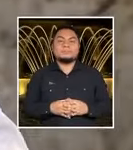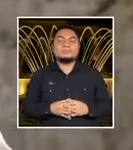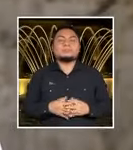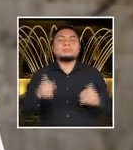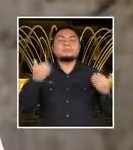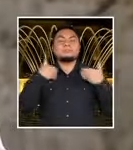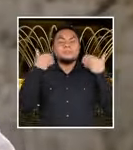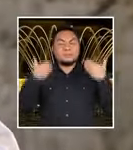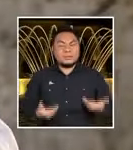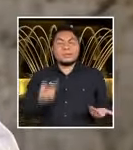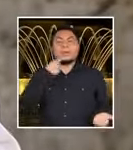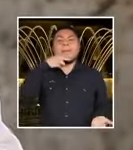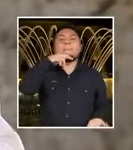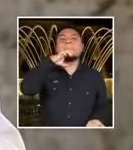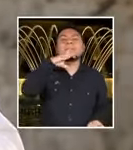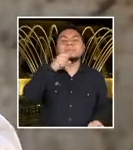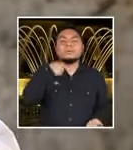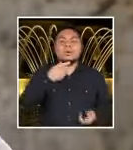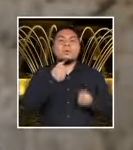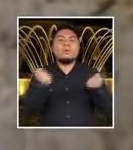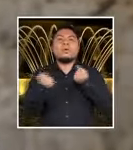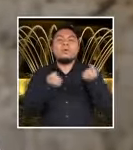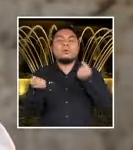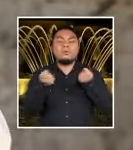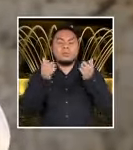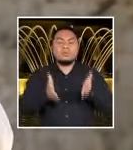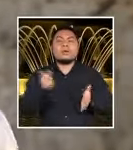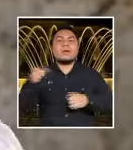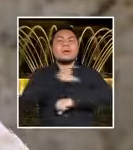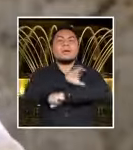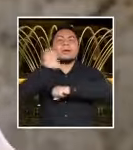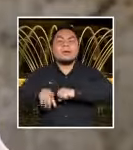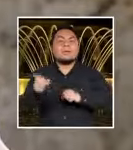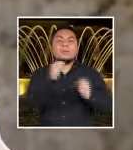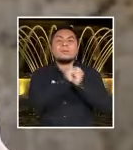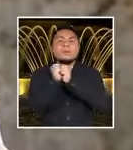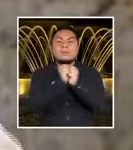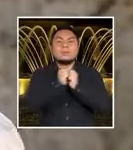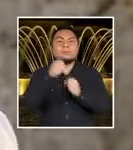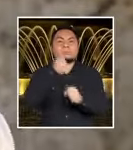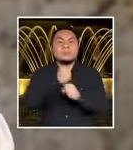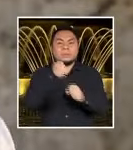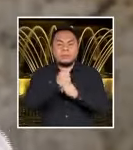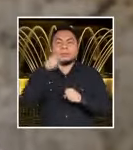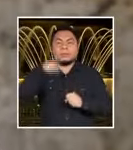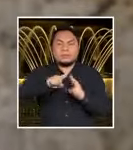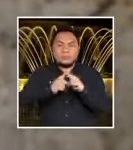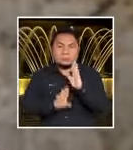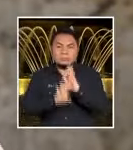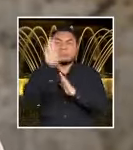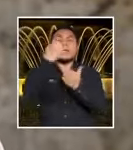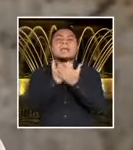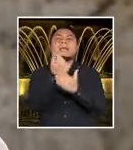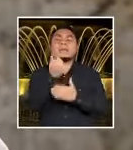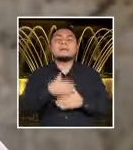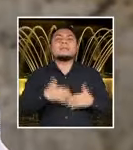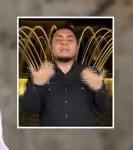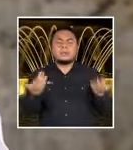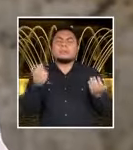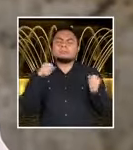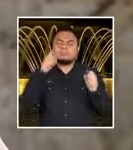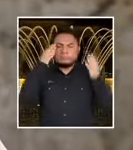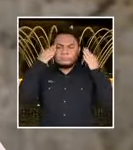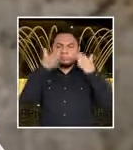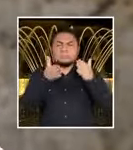Soy Mesías Guevara, gobernador regional de Cajamarca. Juntos trabajamos por reactivar la economía, de manera